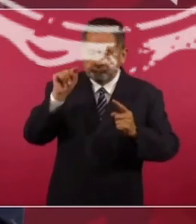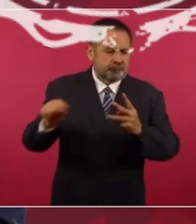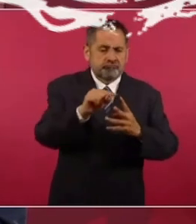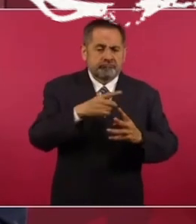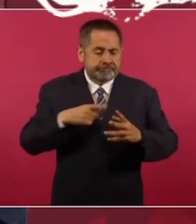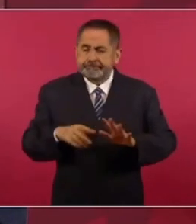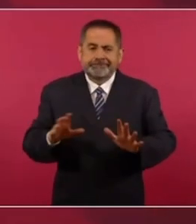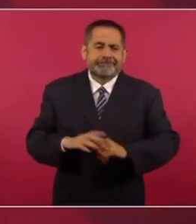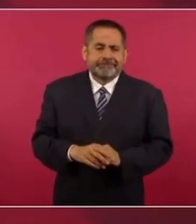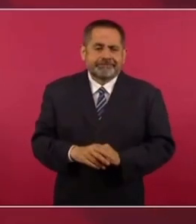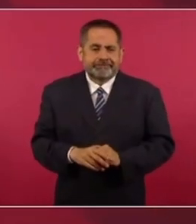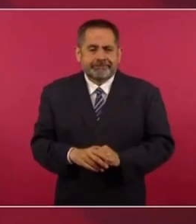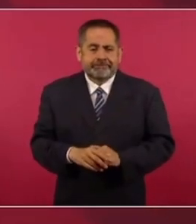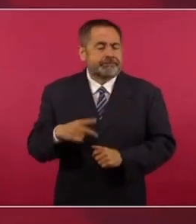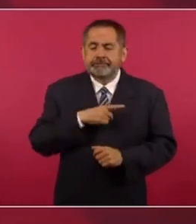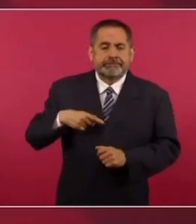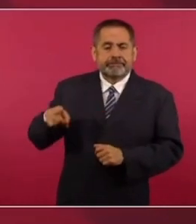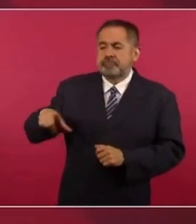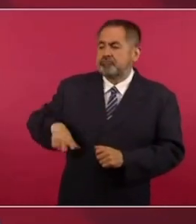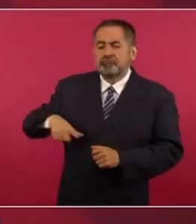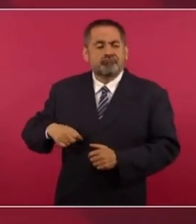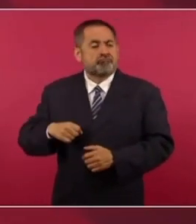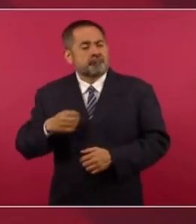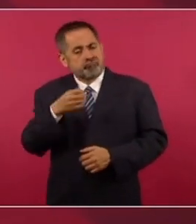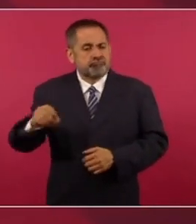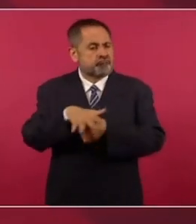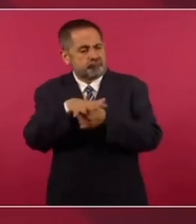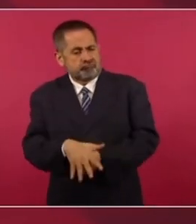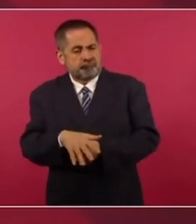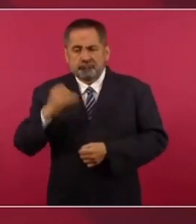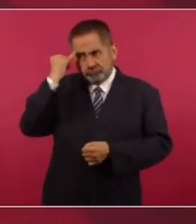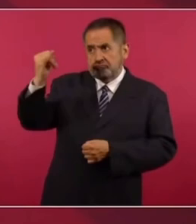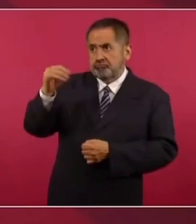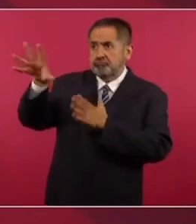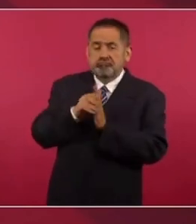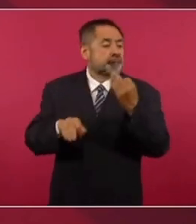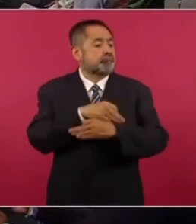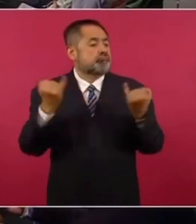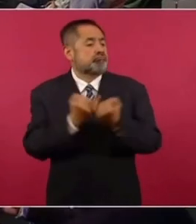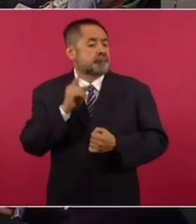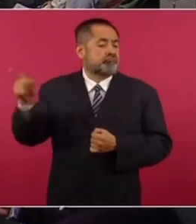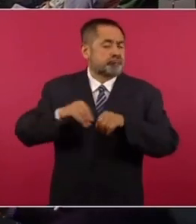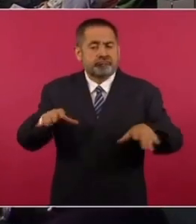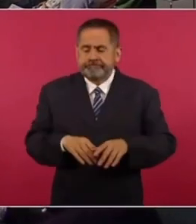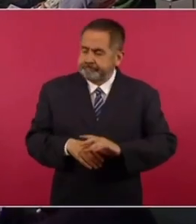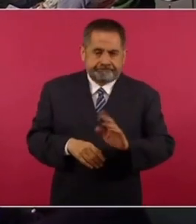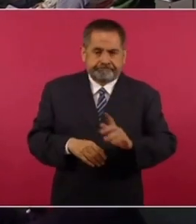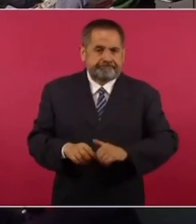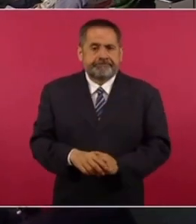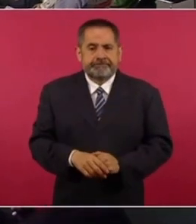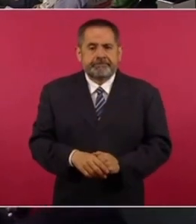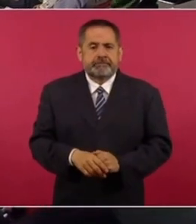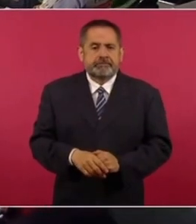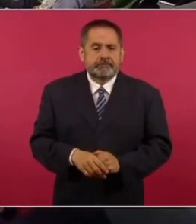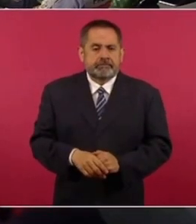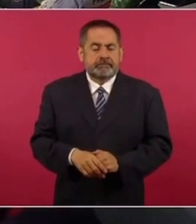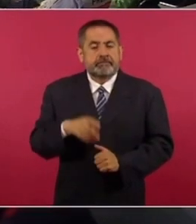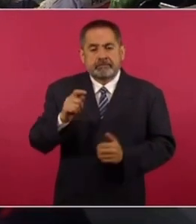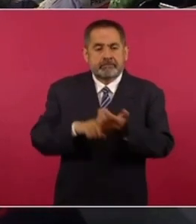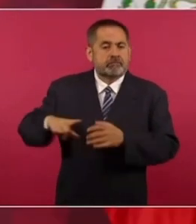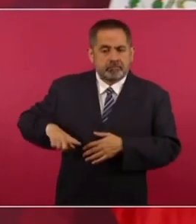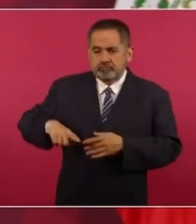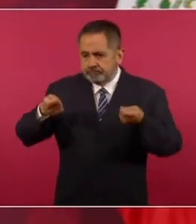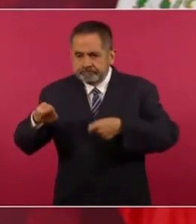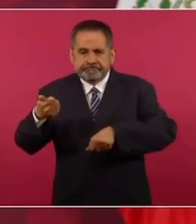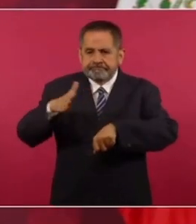lo que siempre hemos hablado. Nada de que el Estado es un aparato de fuerza y una ideología. No. No. El Estado es el que organiza